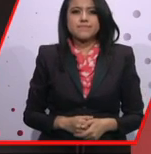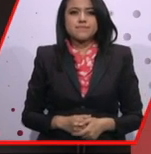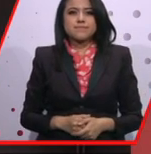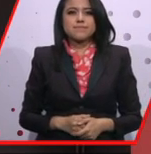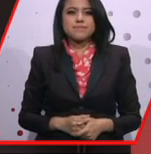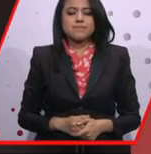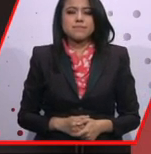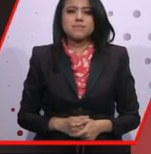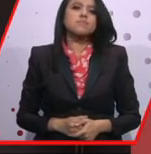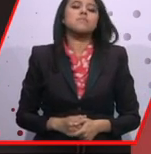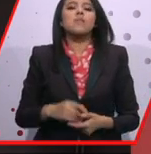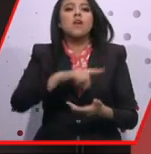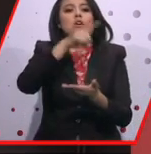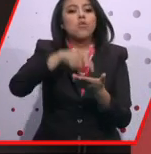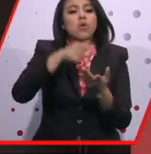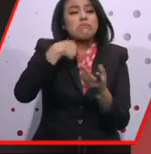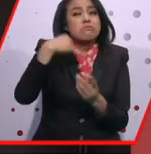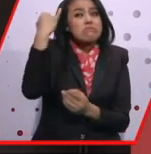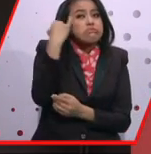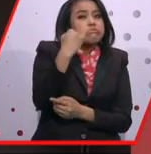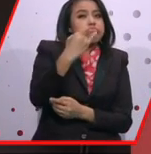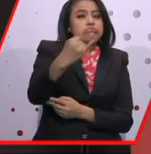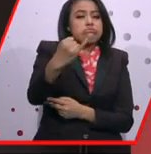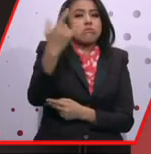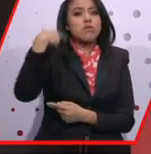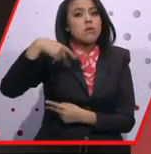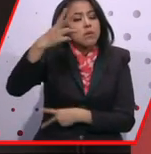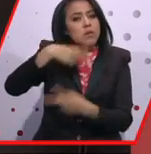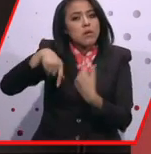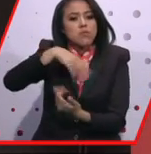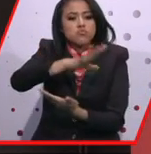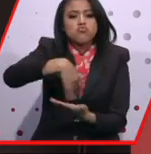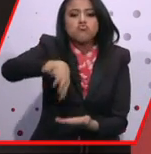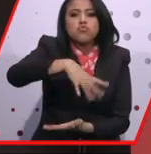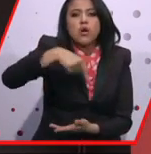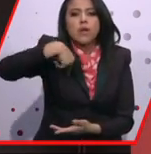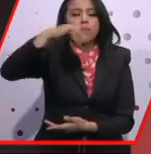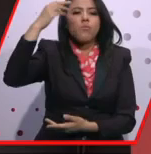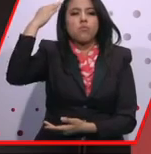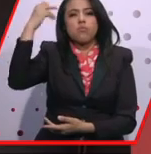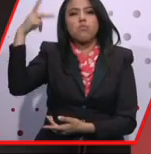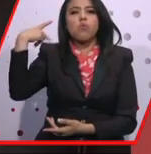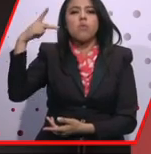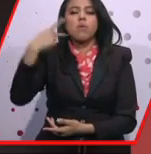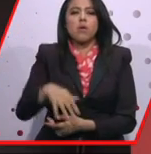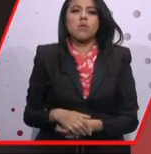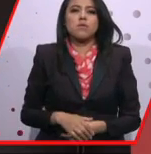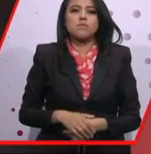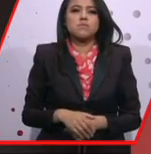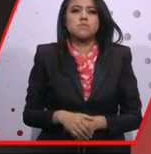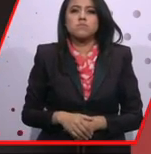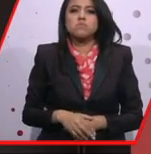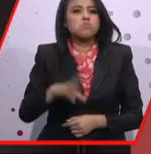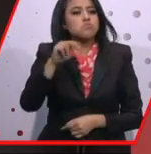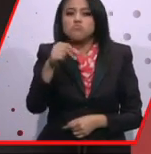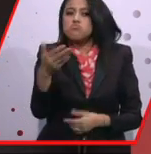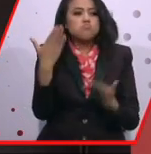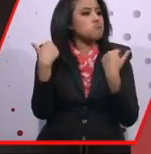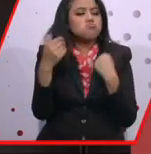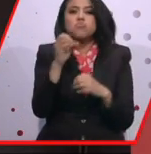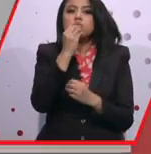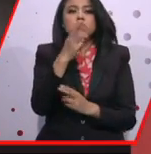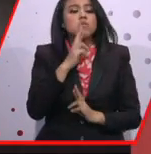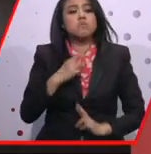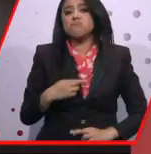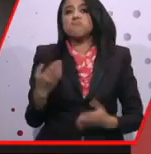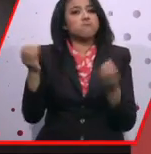hemos ido a lugares lejanos de aquí, de todo alrededor de lo que es Puebla, y hasta ahorita no hemos tenido resultados